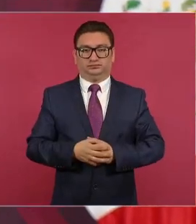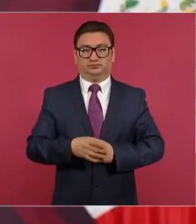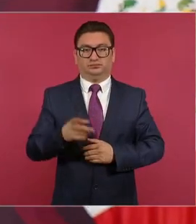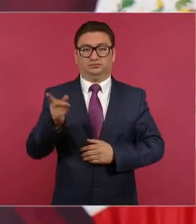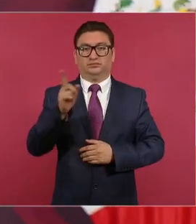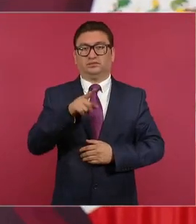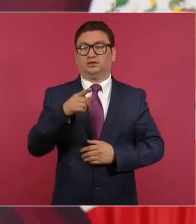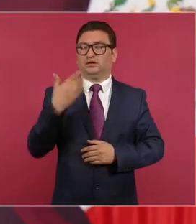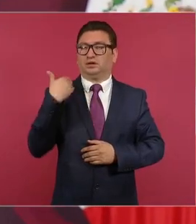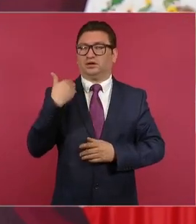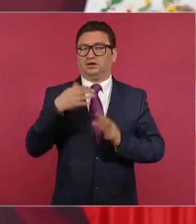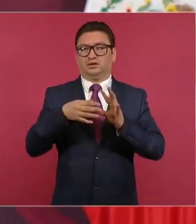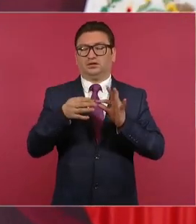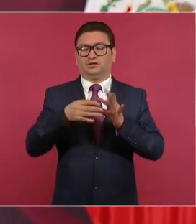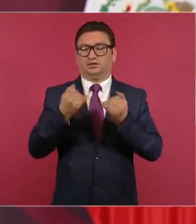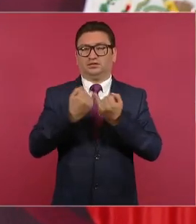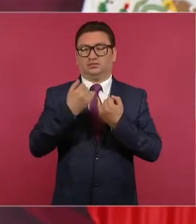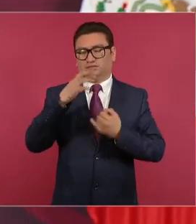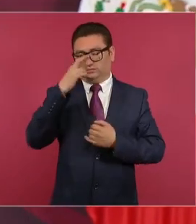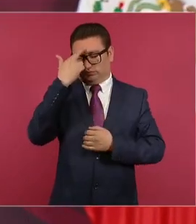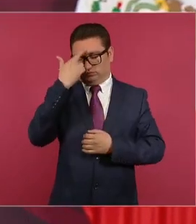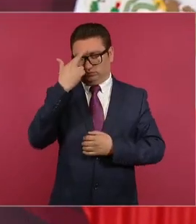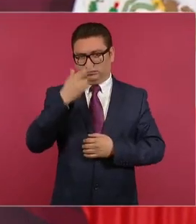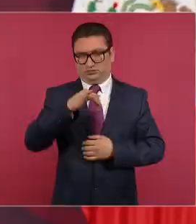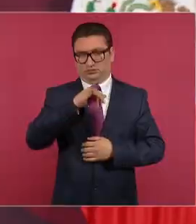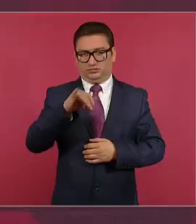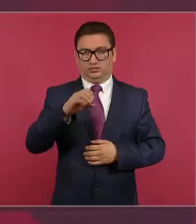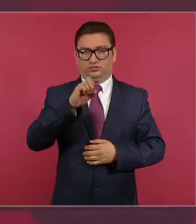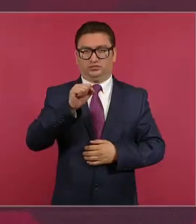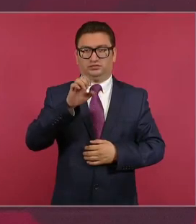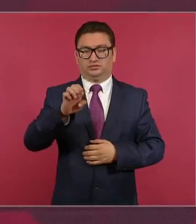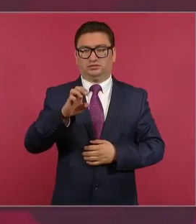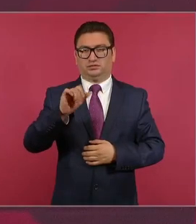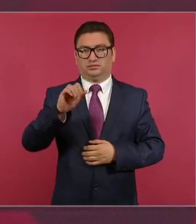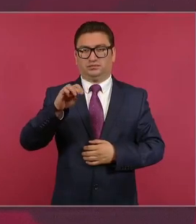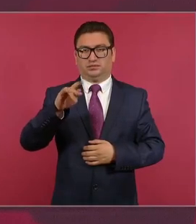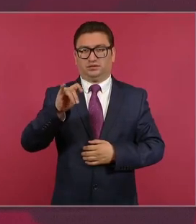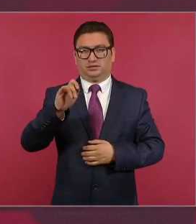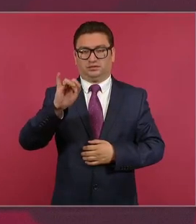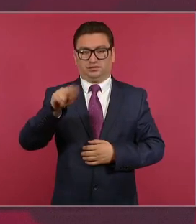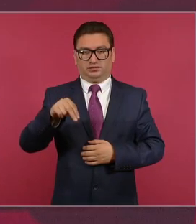hace poco lo estaba recordando, a José Martí,